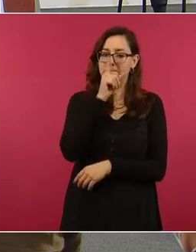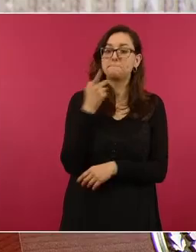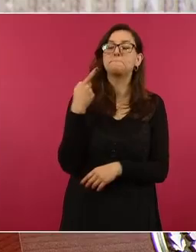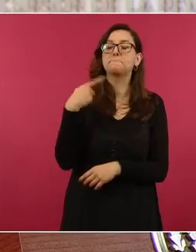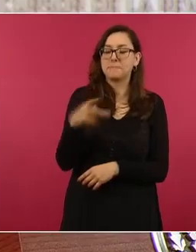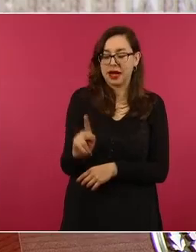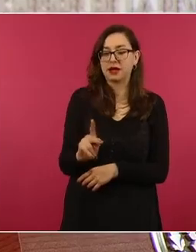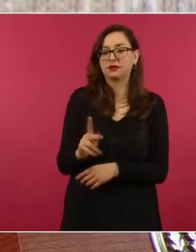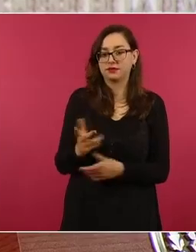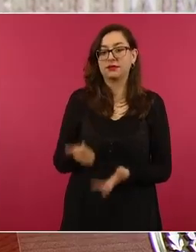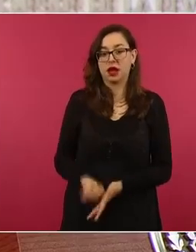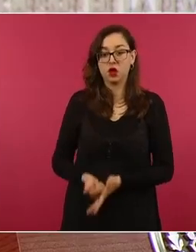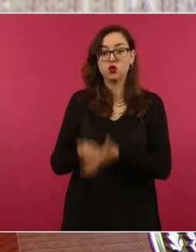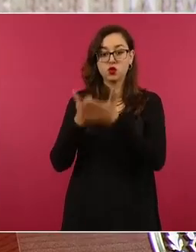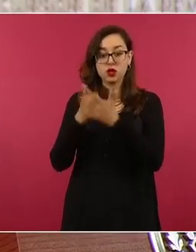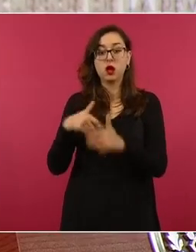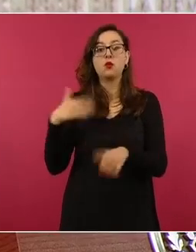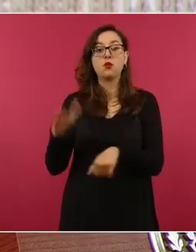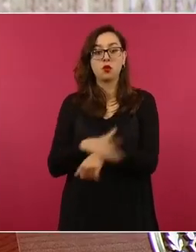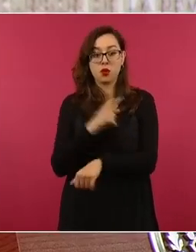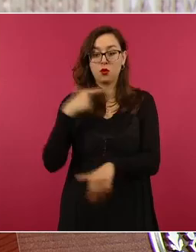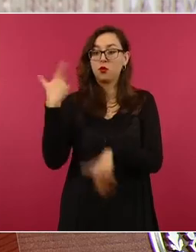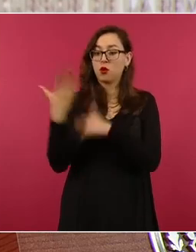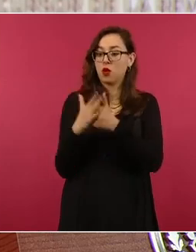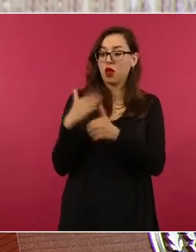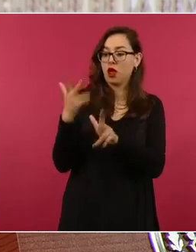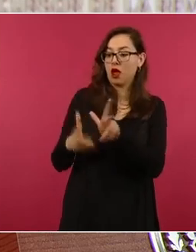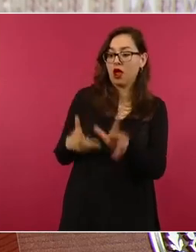que el Tren Maya